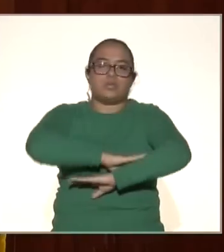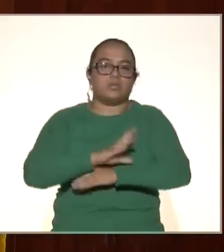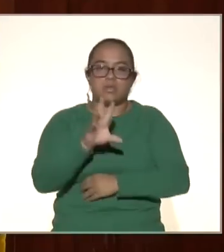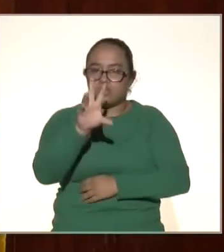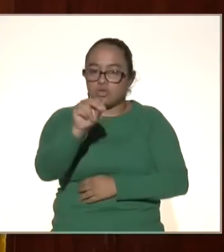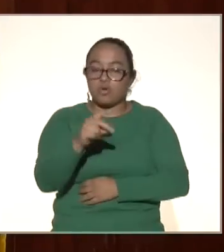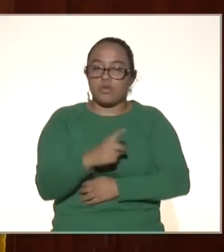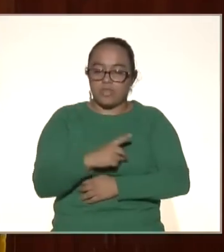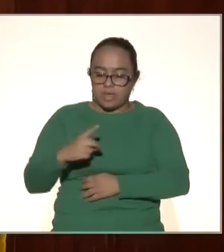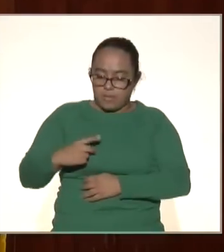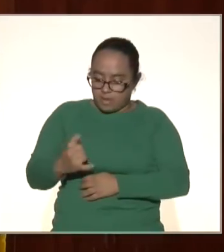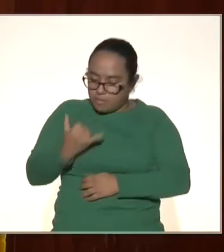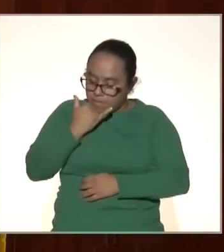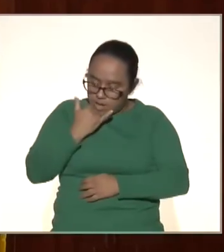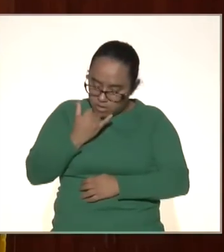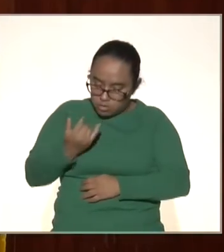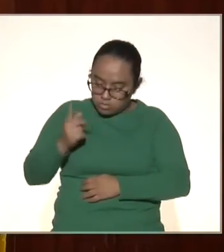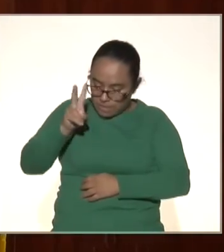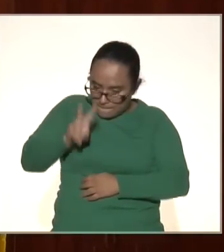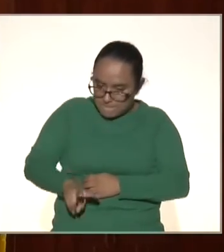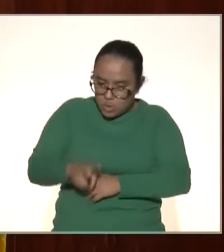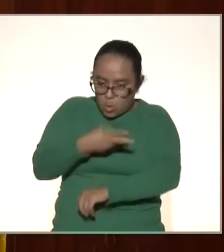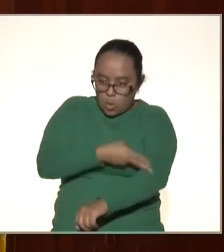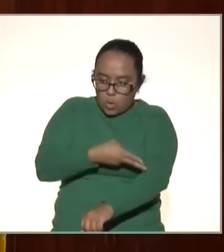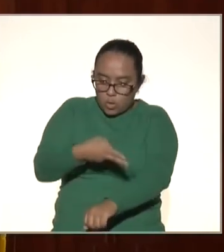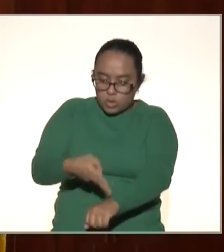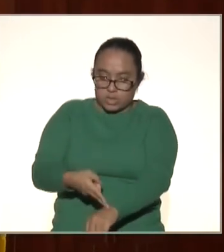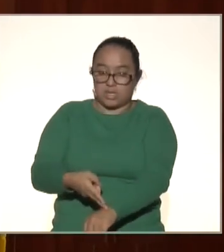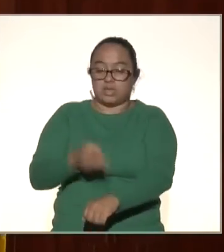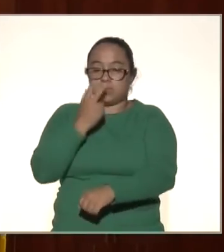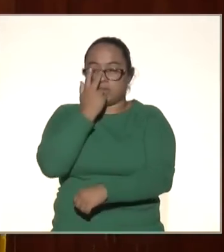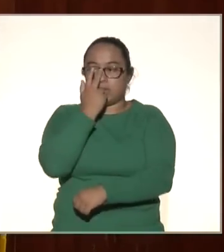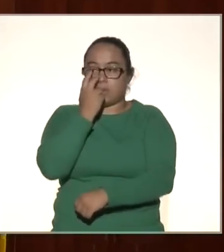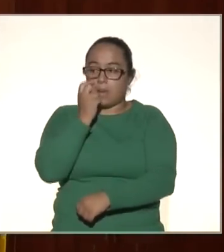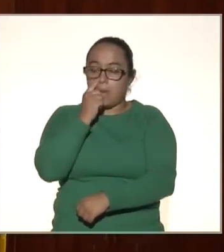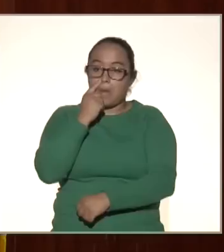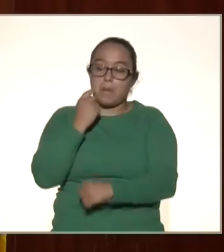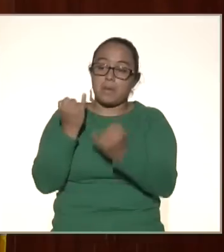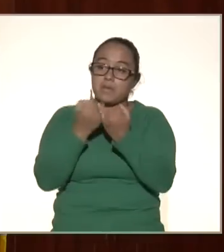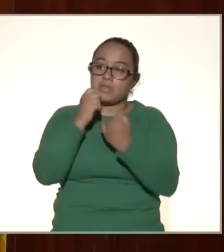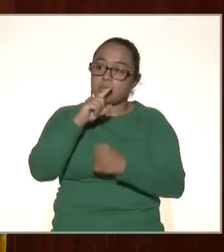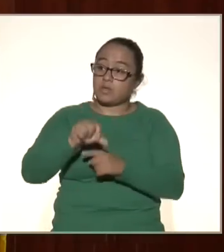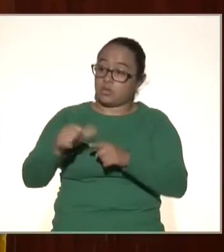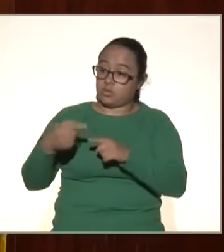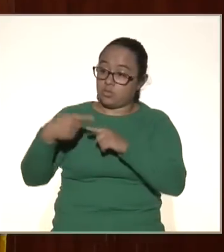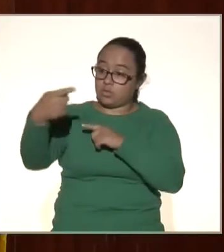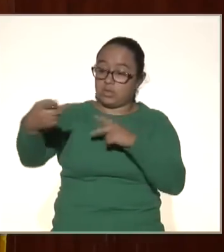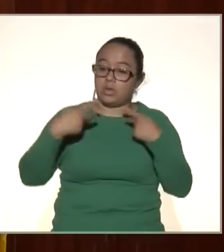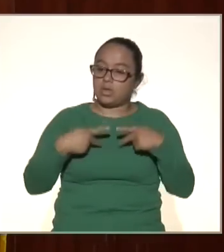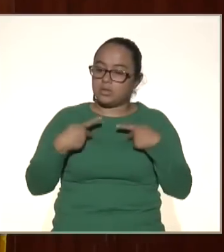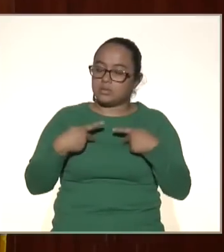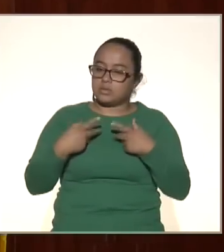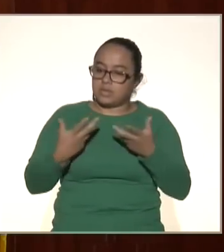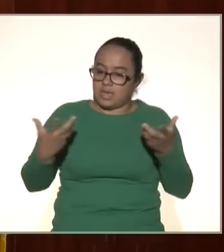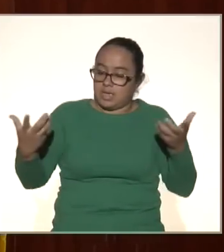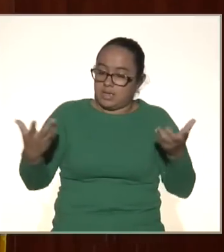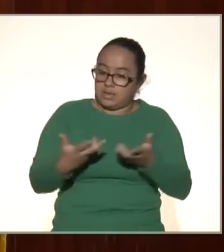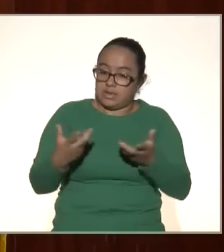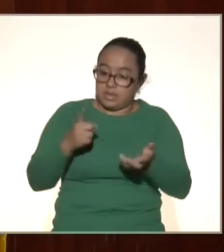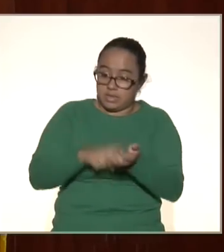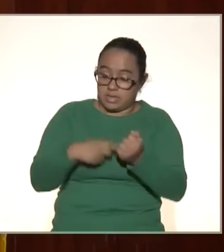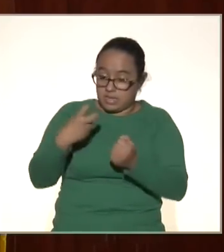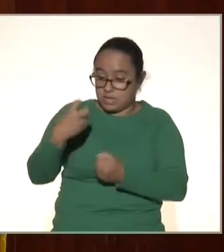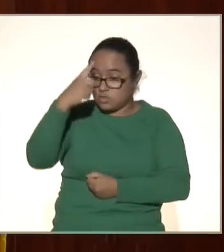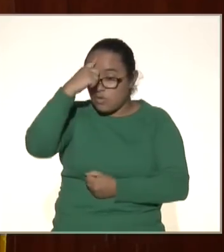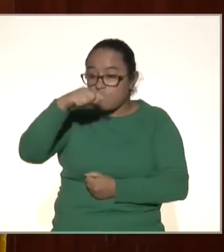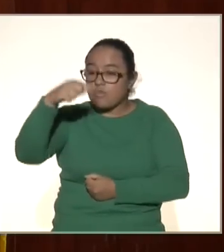perdón deviene, ¿no? Y también pienso que hay cosas que las otras personas hacen que no es tan sencillo